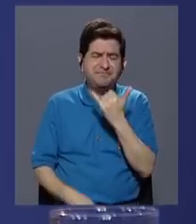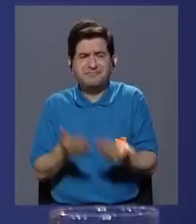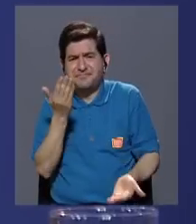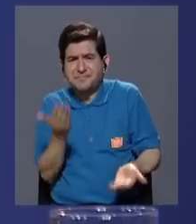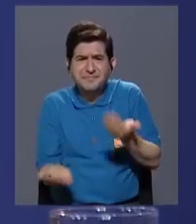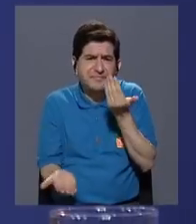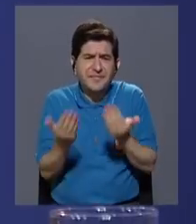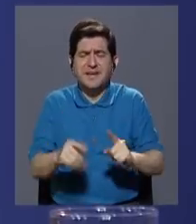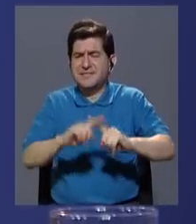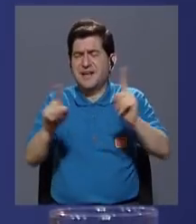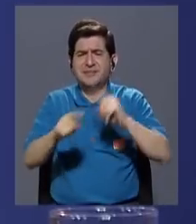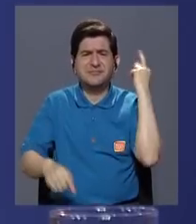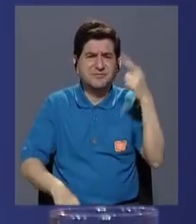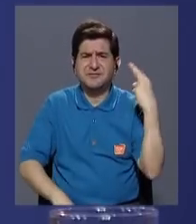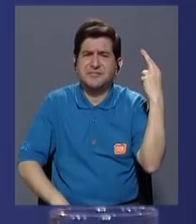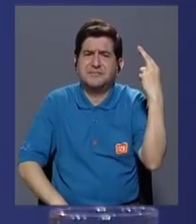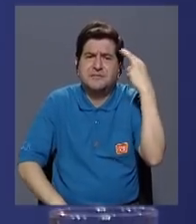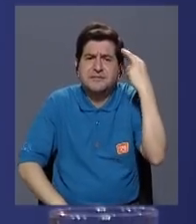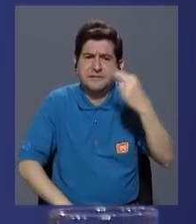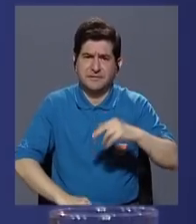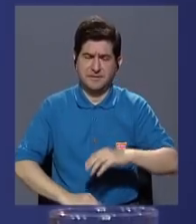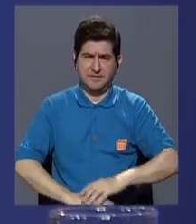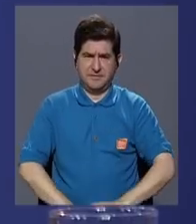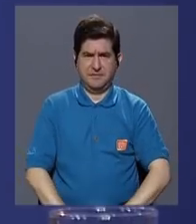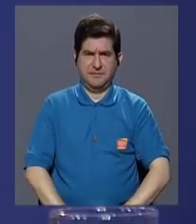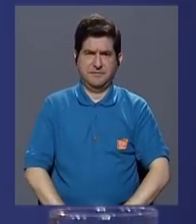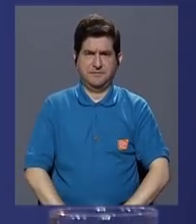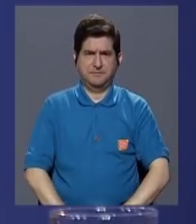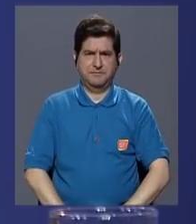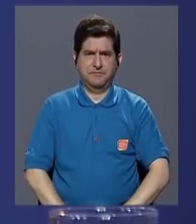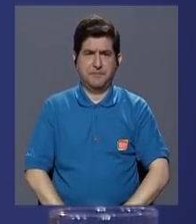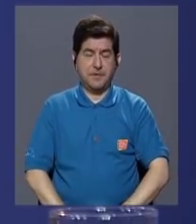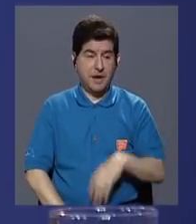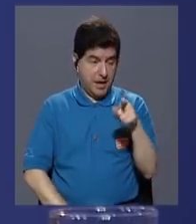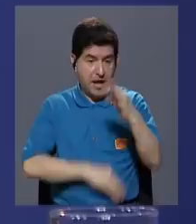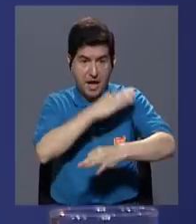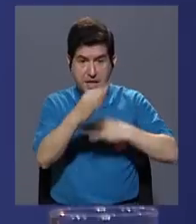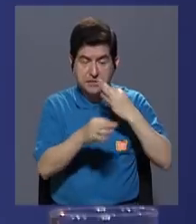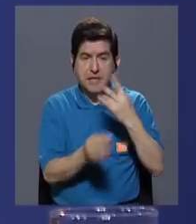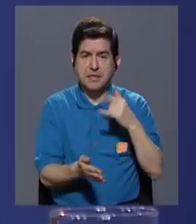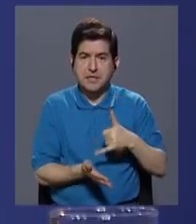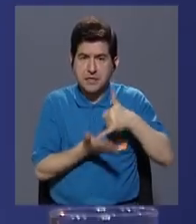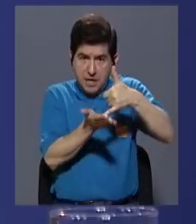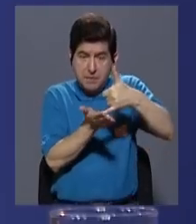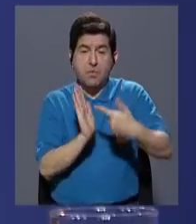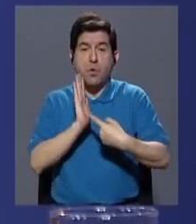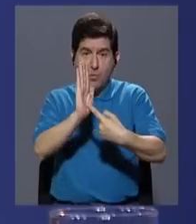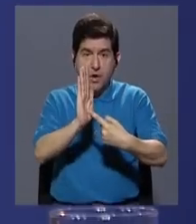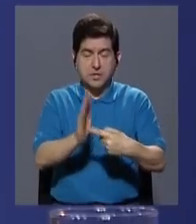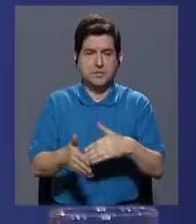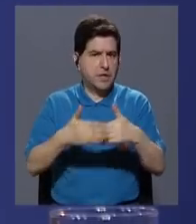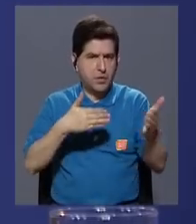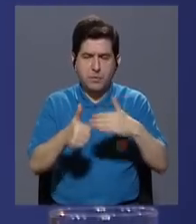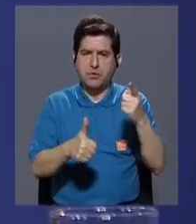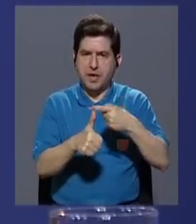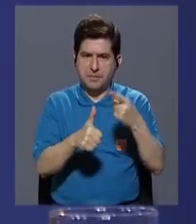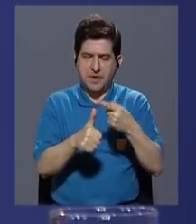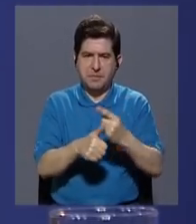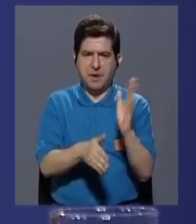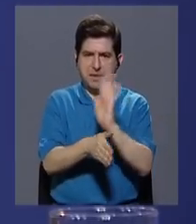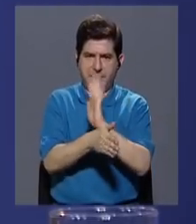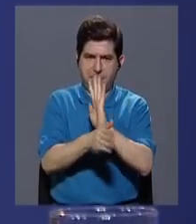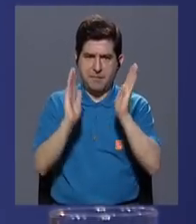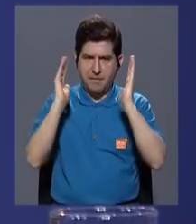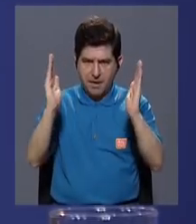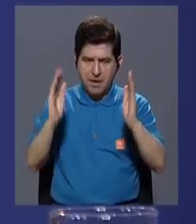fallidos por muchas razones y un premio se ratifica que a pesar de hacer su primer